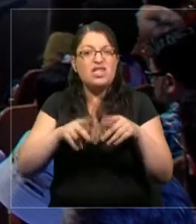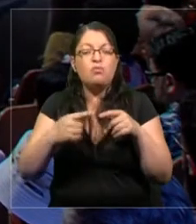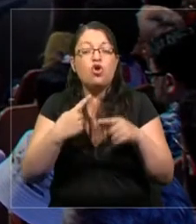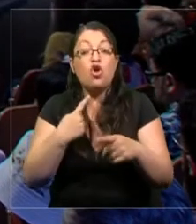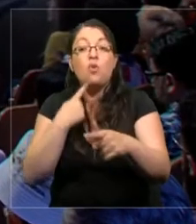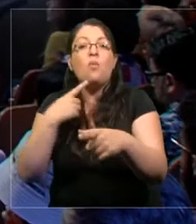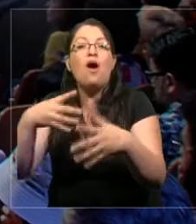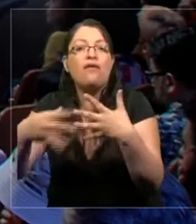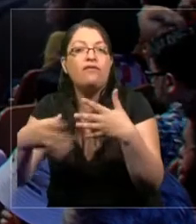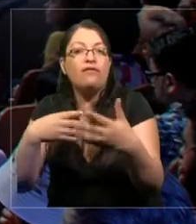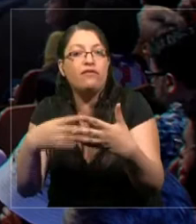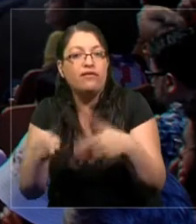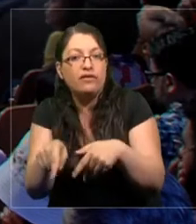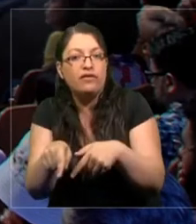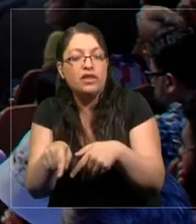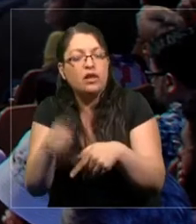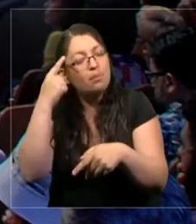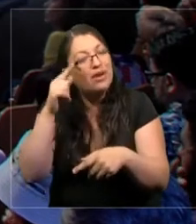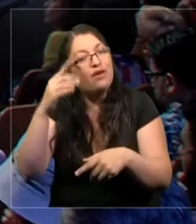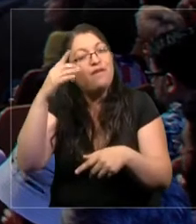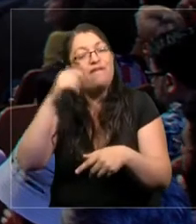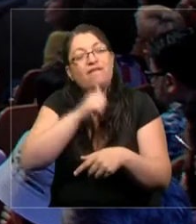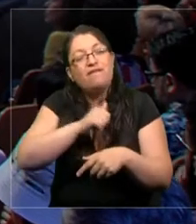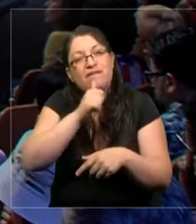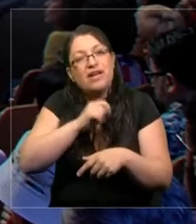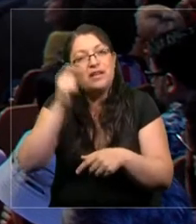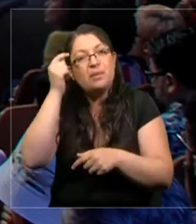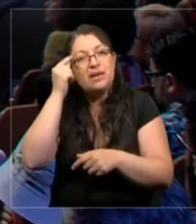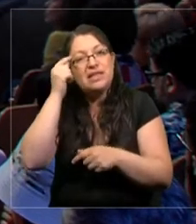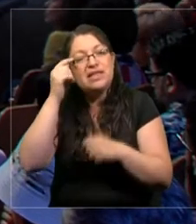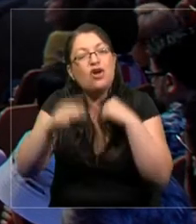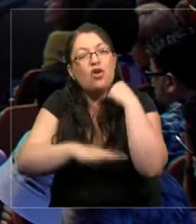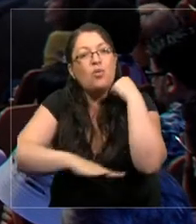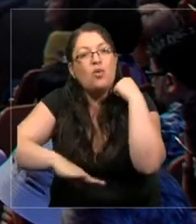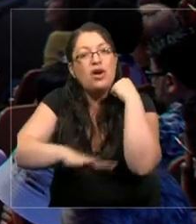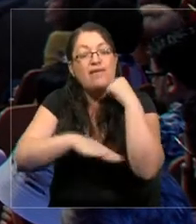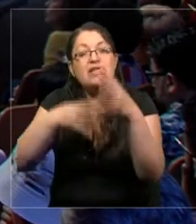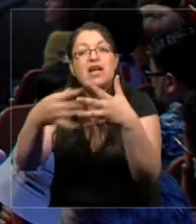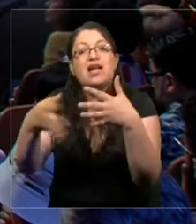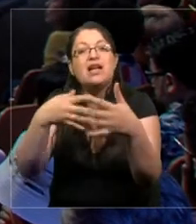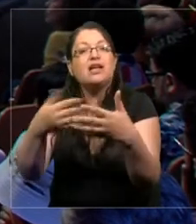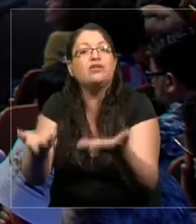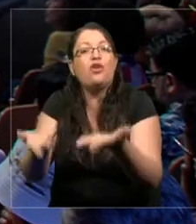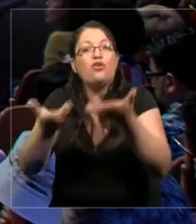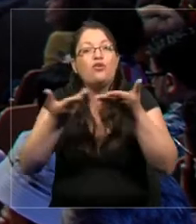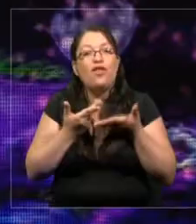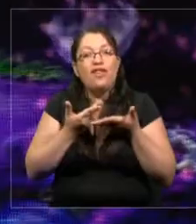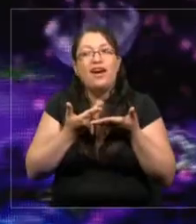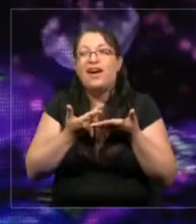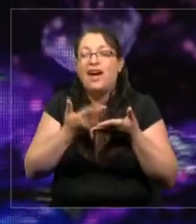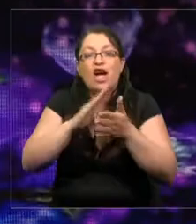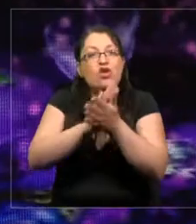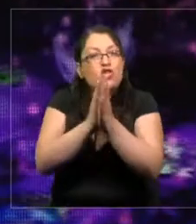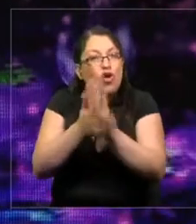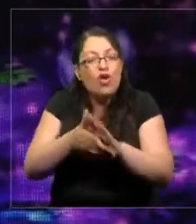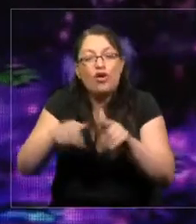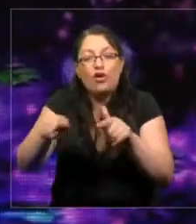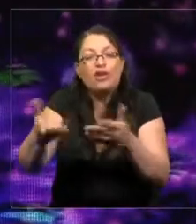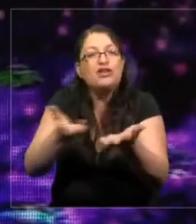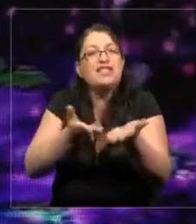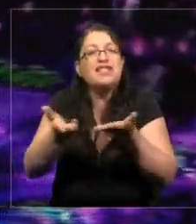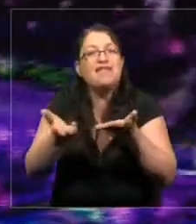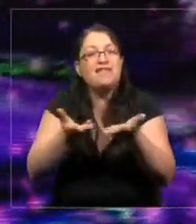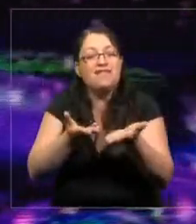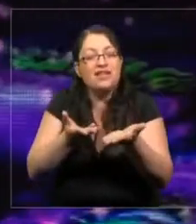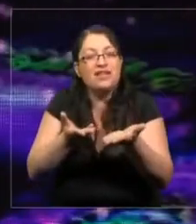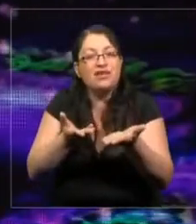pero olvidamos la base más importante que nos entrega la naturaleza que todo que son todos esos servicios que